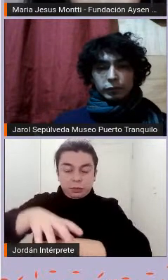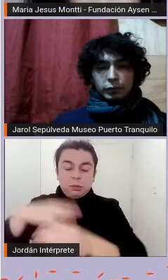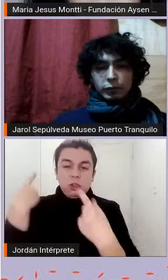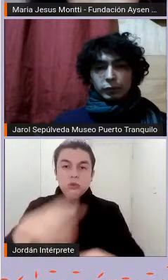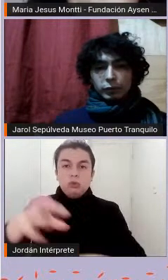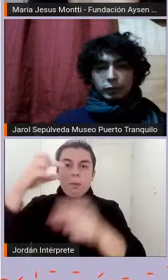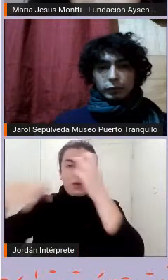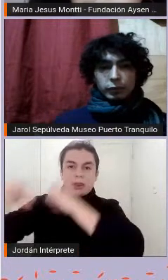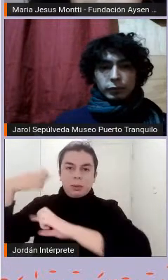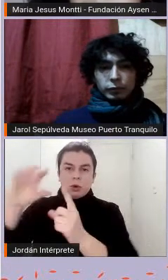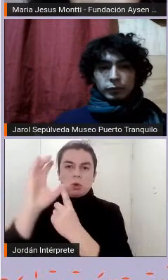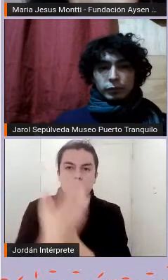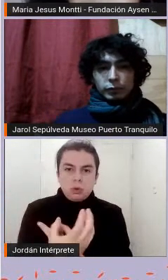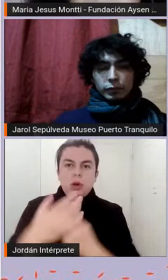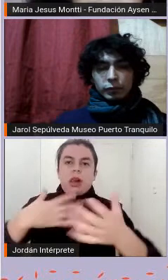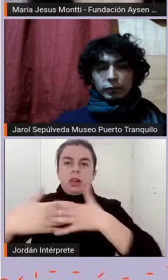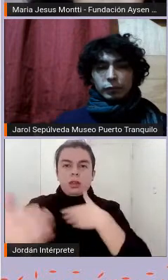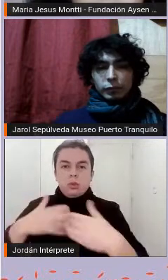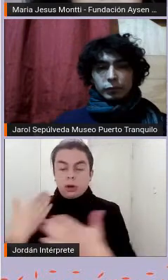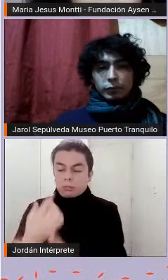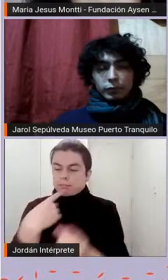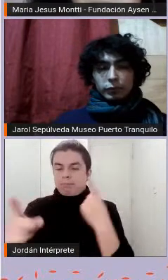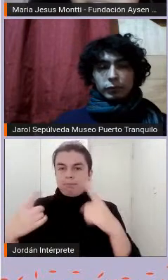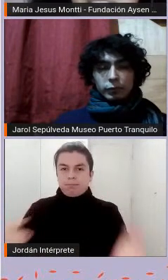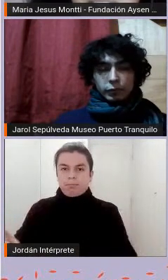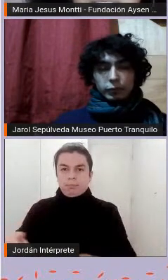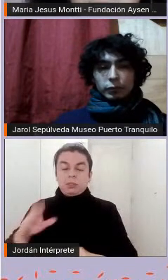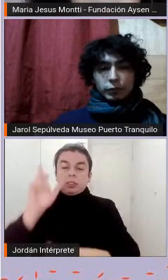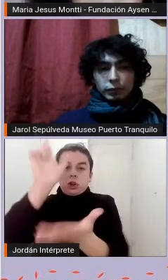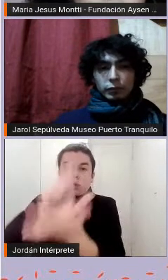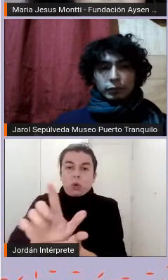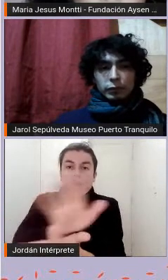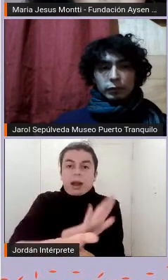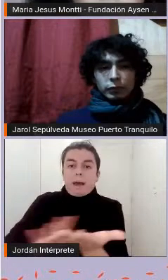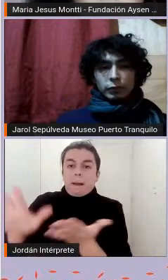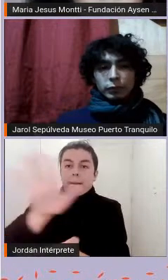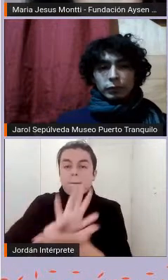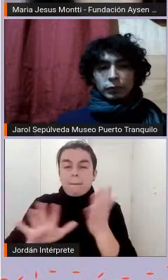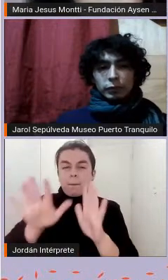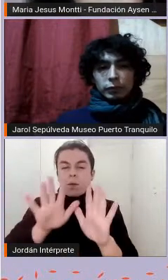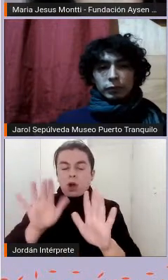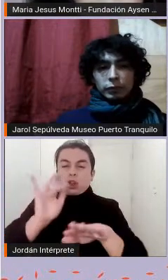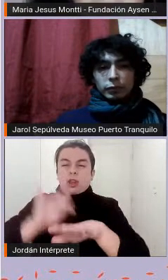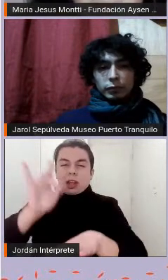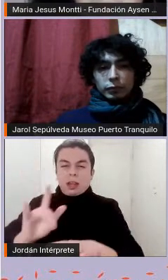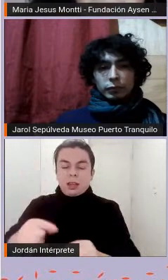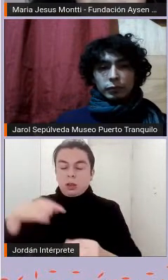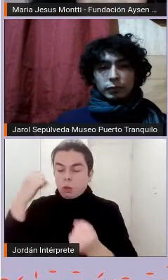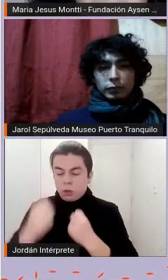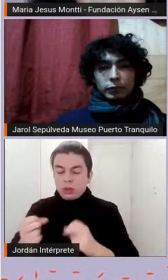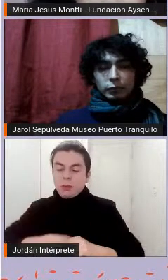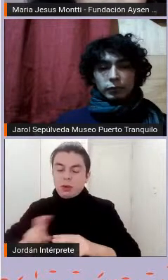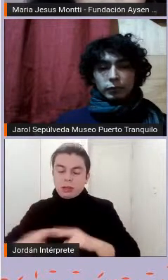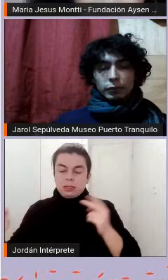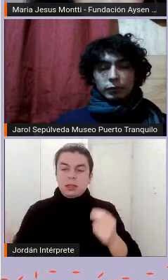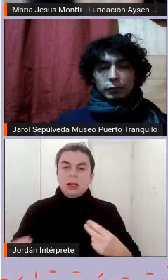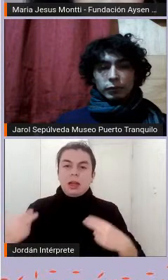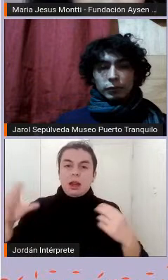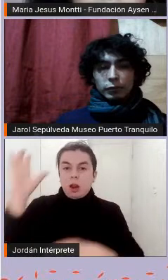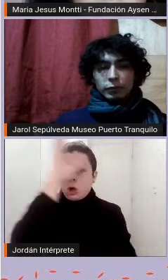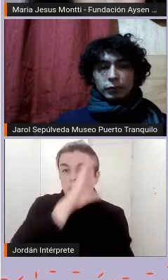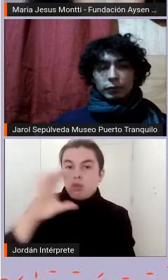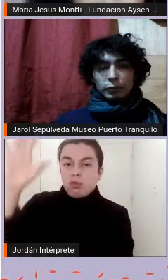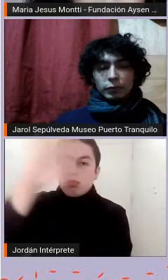silvestres protegidas que utilizan para desarrollar la actividad turística. En este sentido, nuestro principal desafío y el